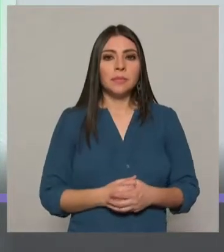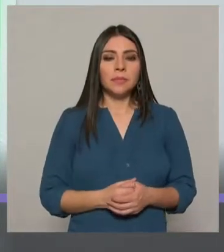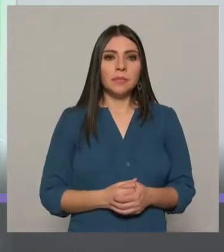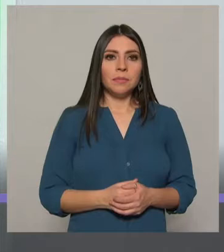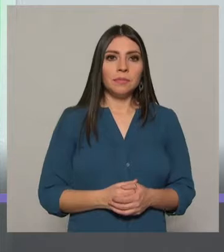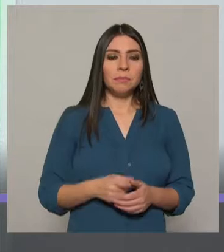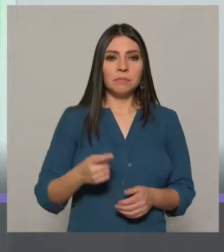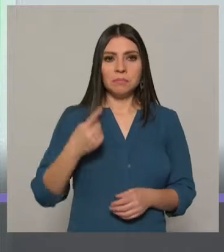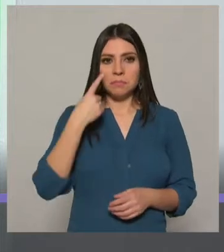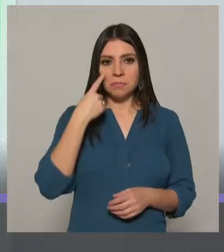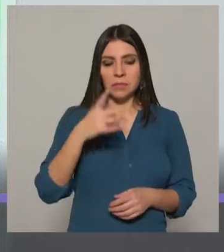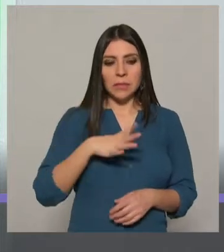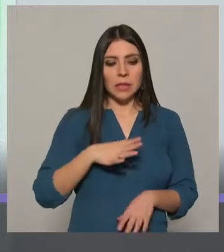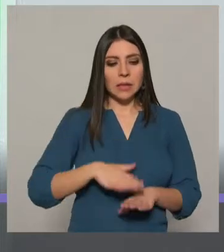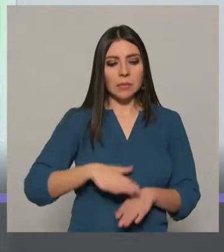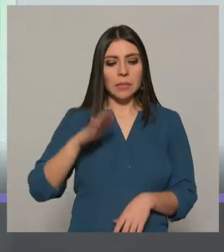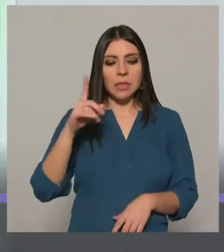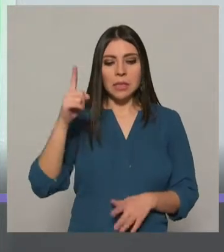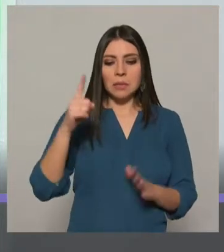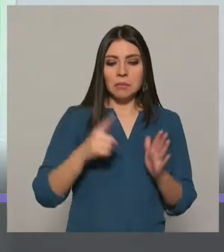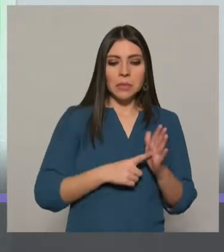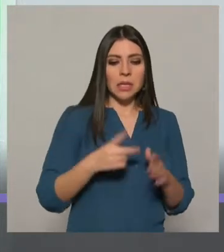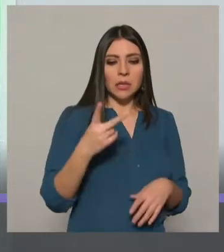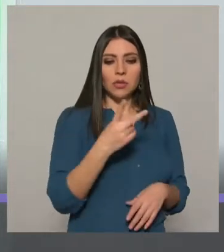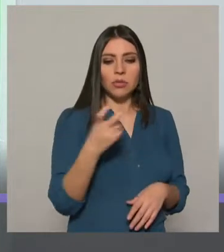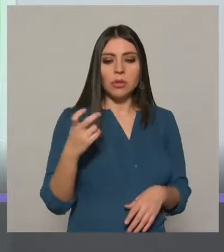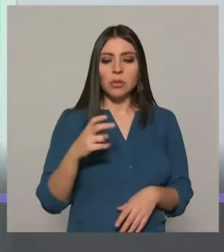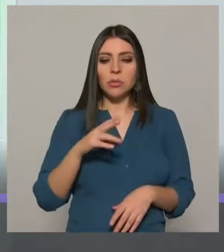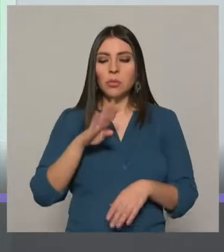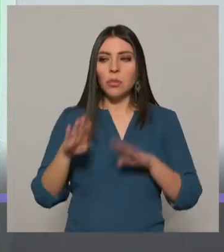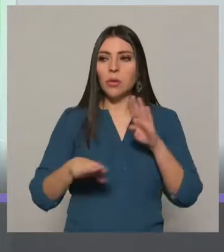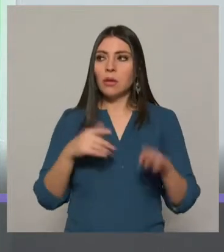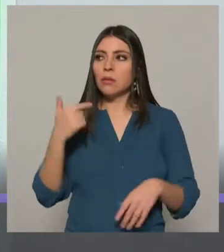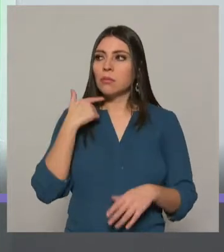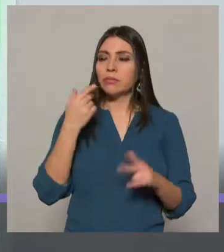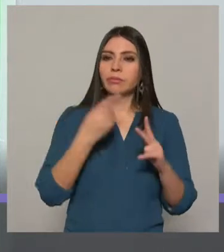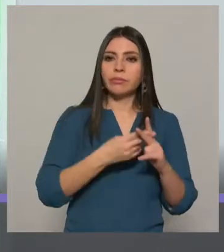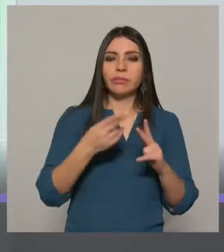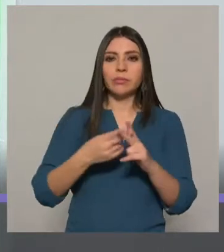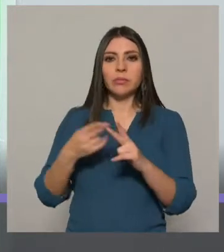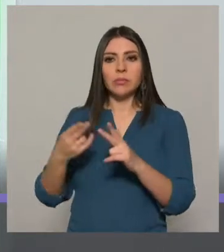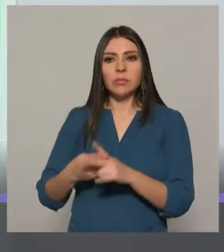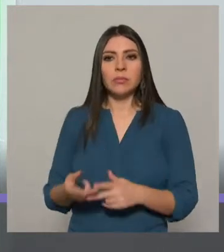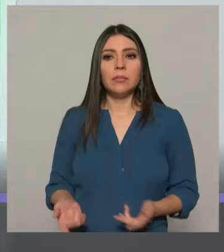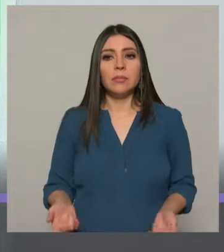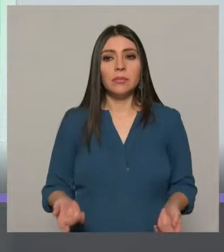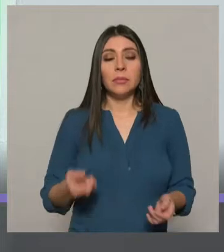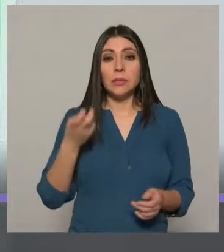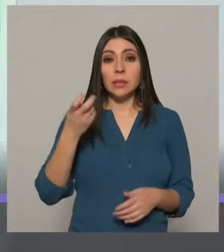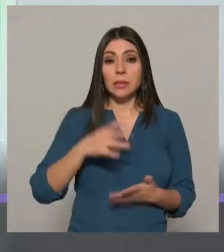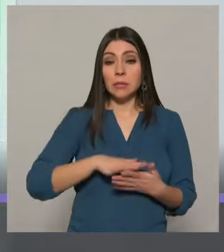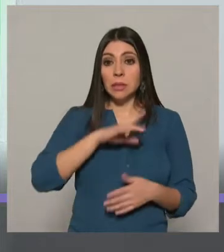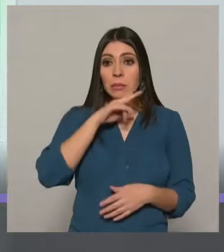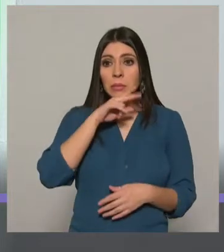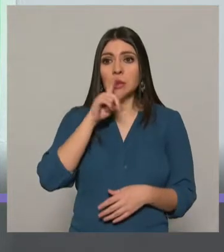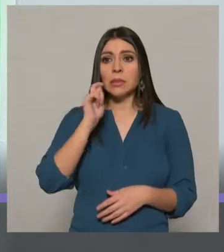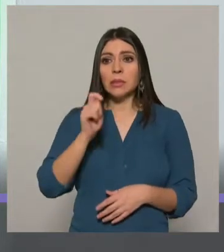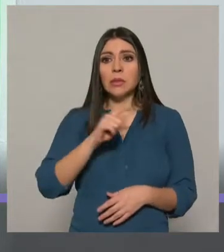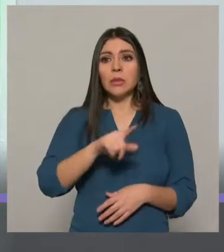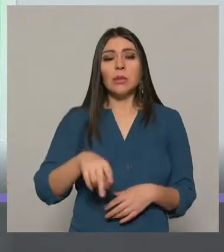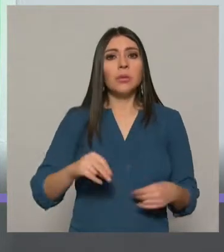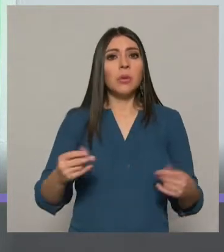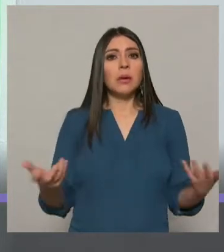de 1,200 y tantos homicidios dolosos, y eso no sería quizás lo preocupante es el estado de